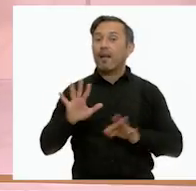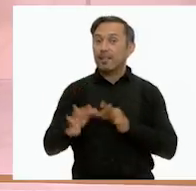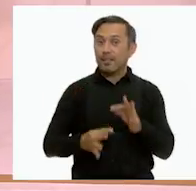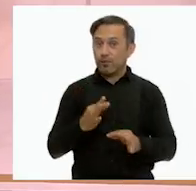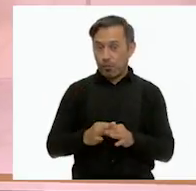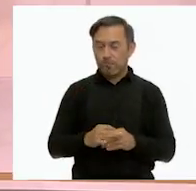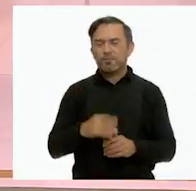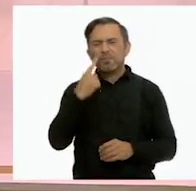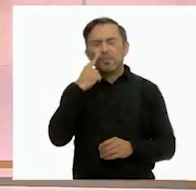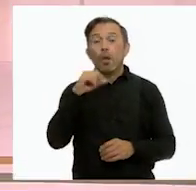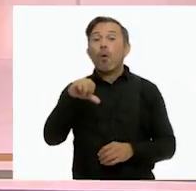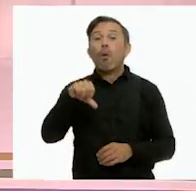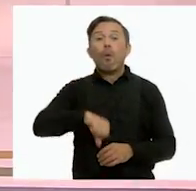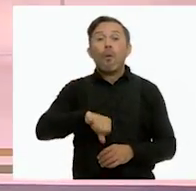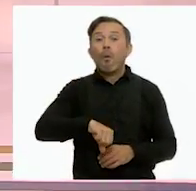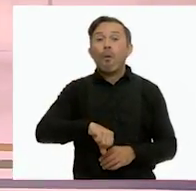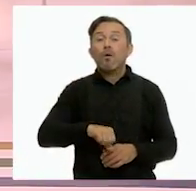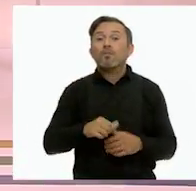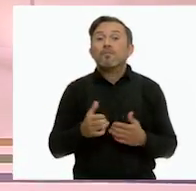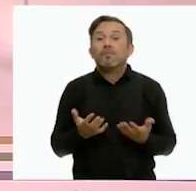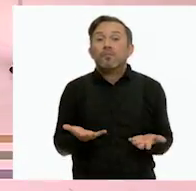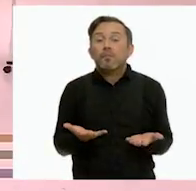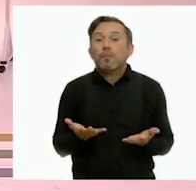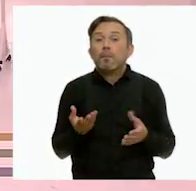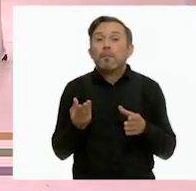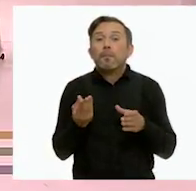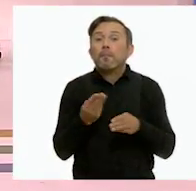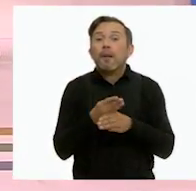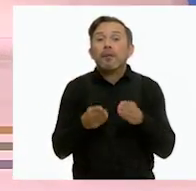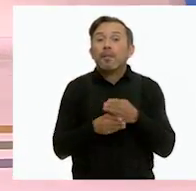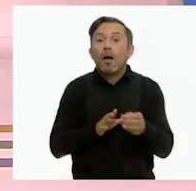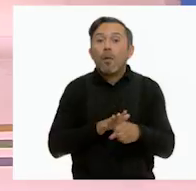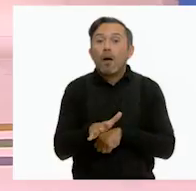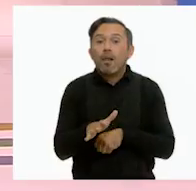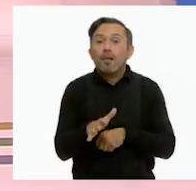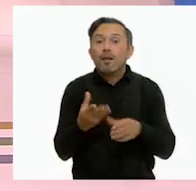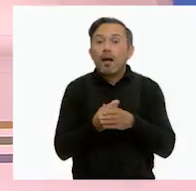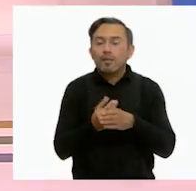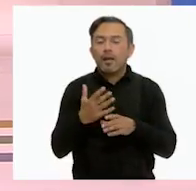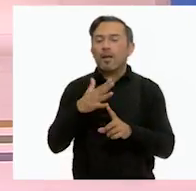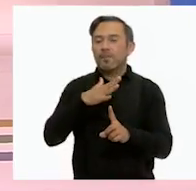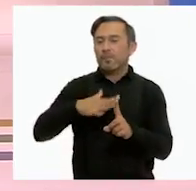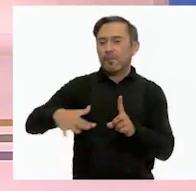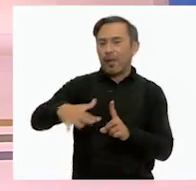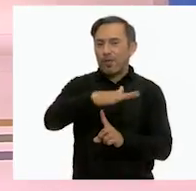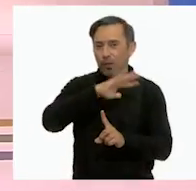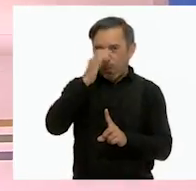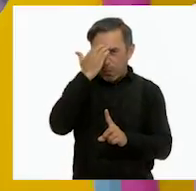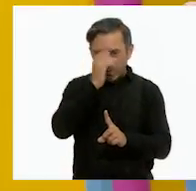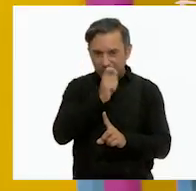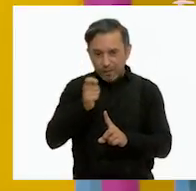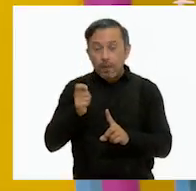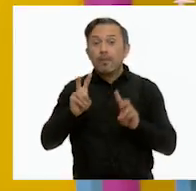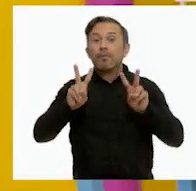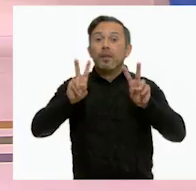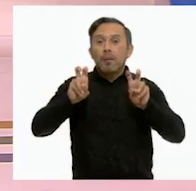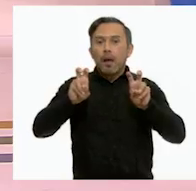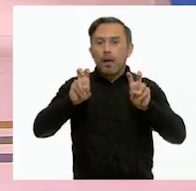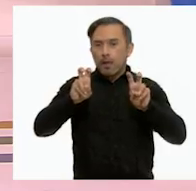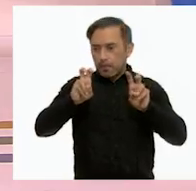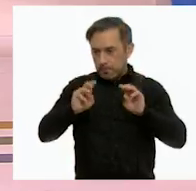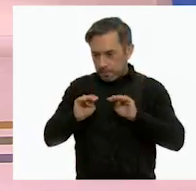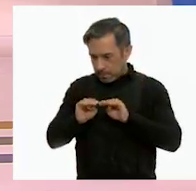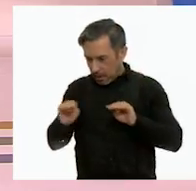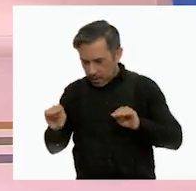de hoy vamos a tener la materia de conocimiento del medio. Y el tema es reglas por aquí, reglas por